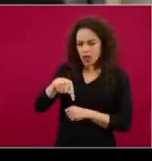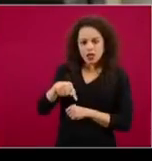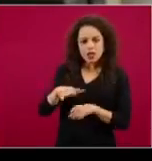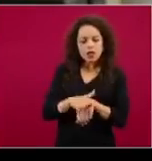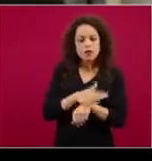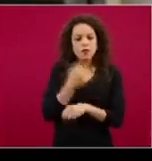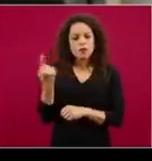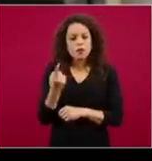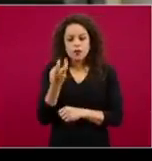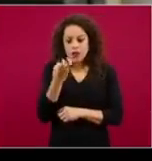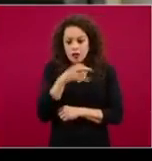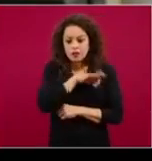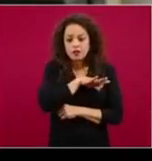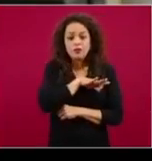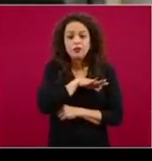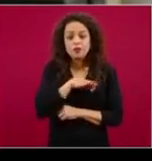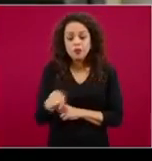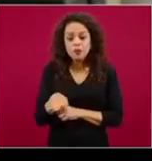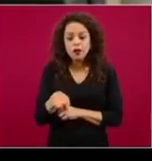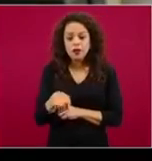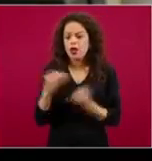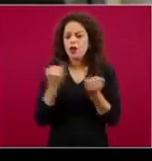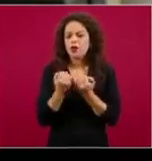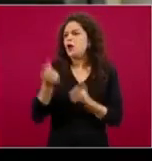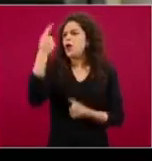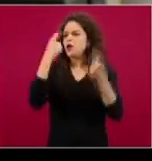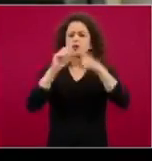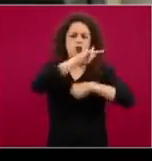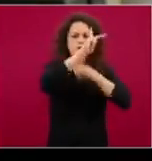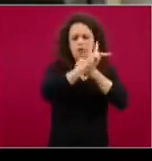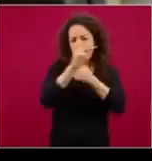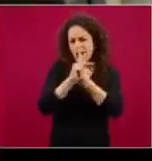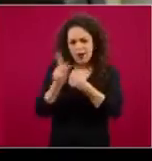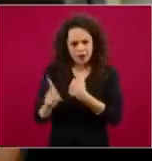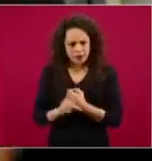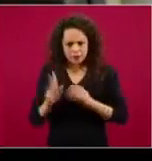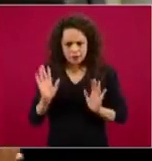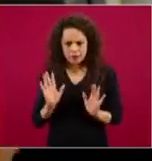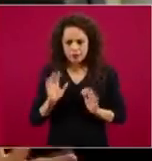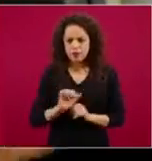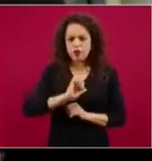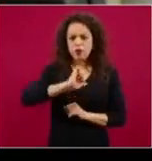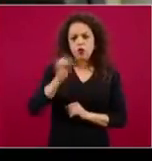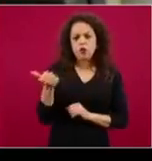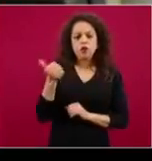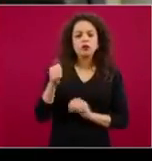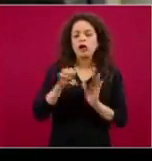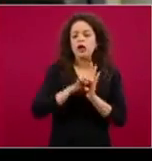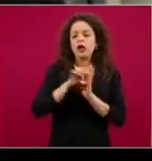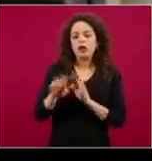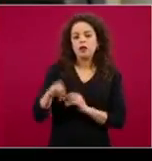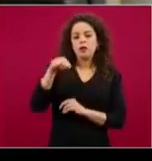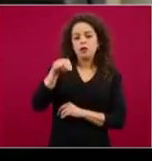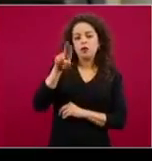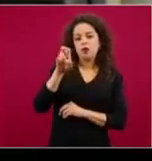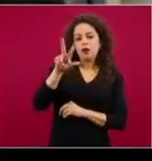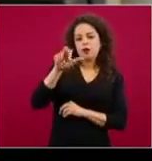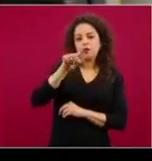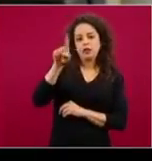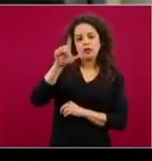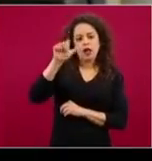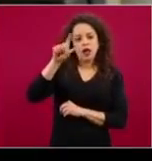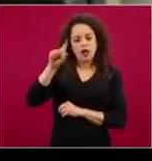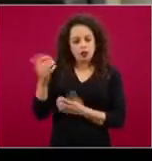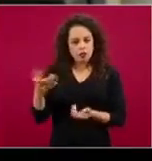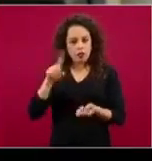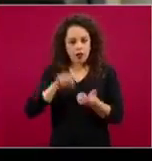permite llevar en cuenta, como en algunos países como de otro tipo como Nueva Zelanda o así, llevar en cuenta la madurez